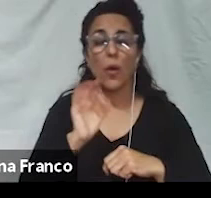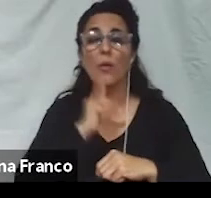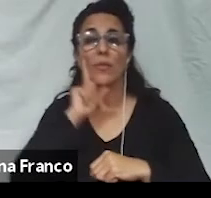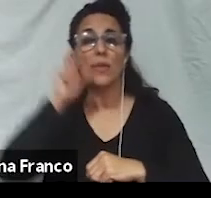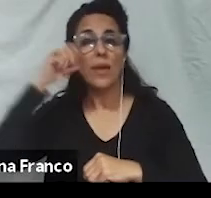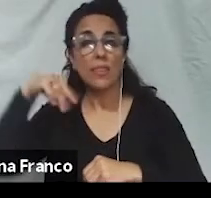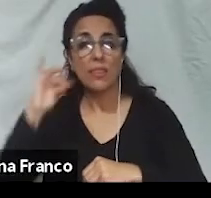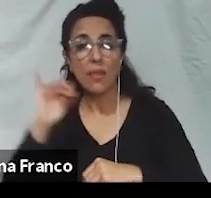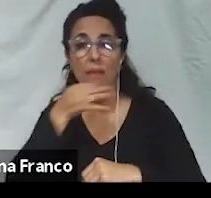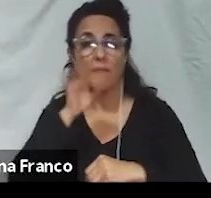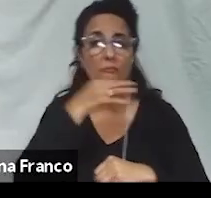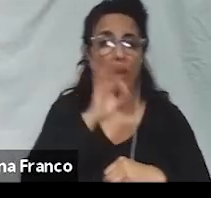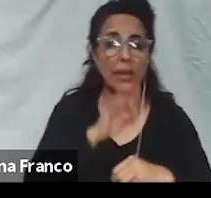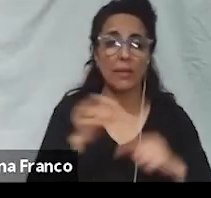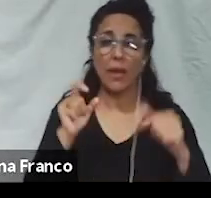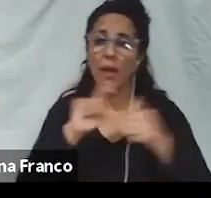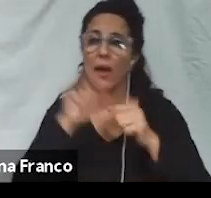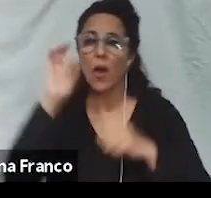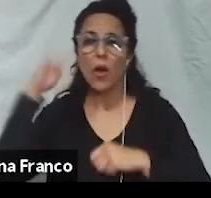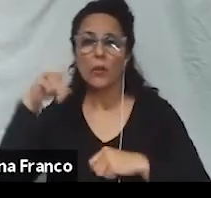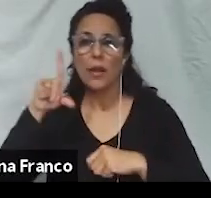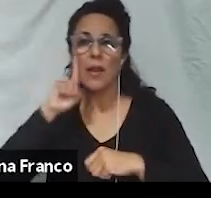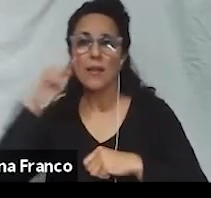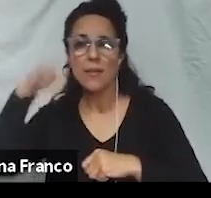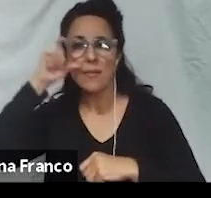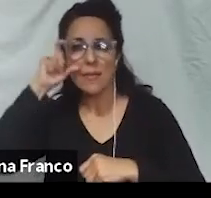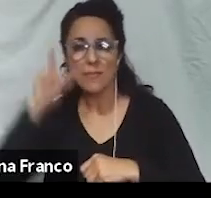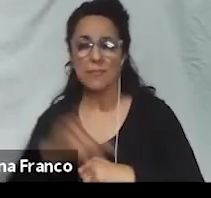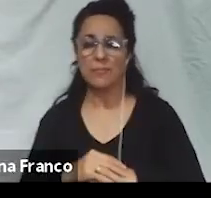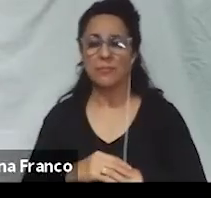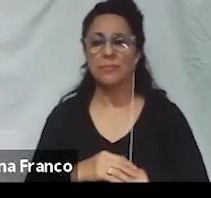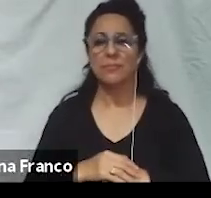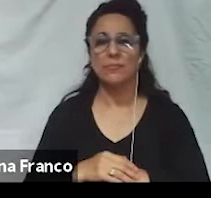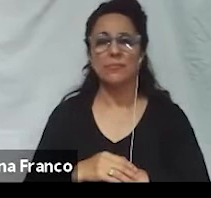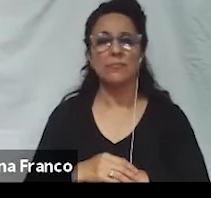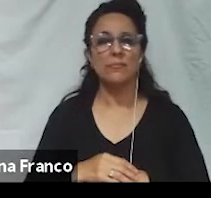que nosotros digamos estas son como que más relevantes que las otras.